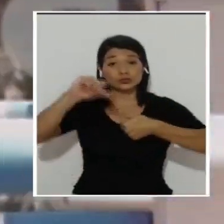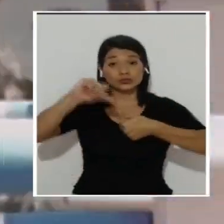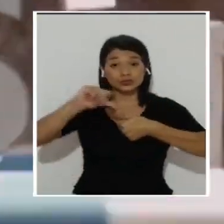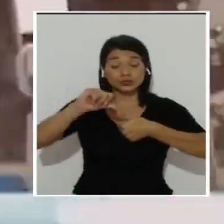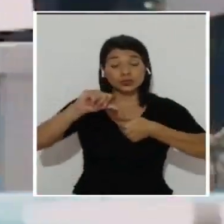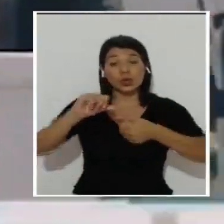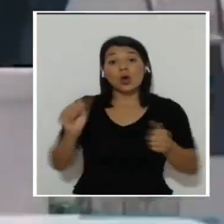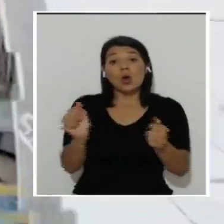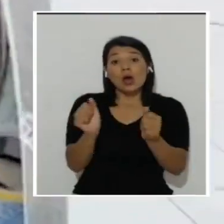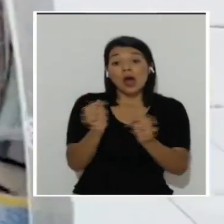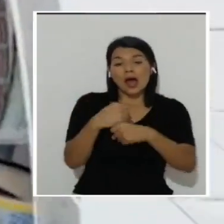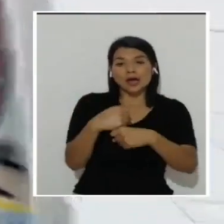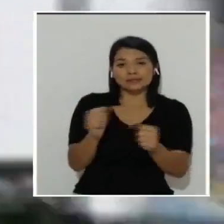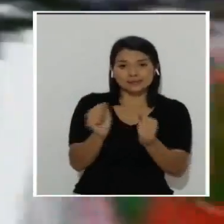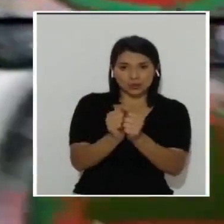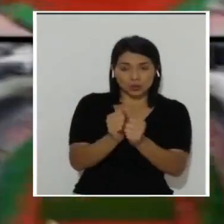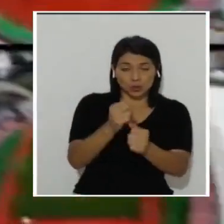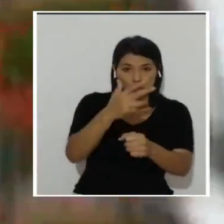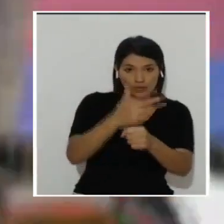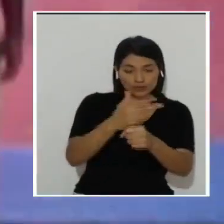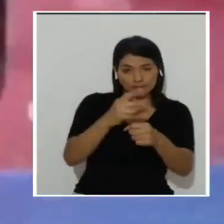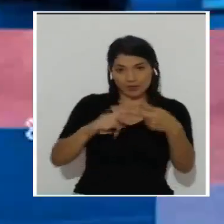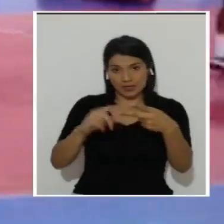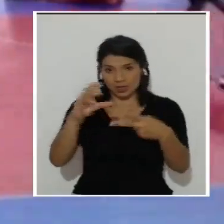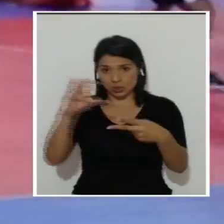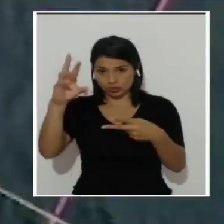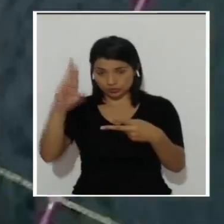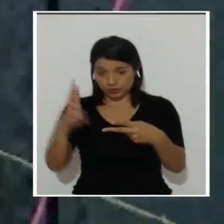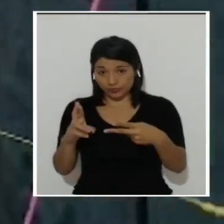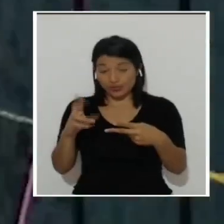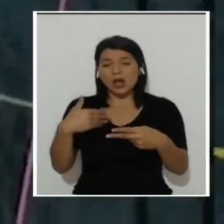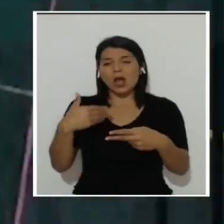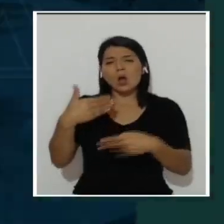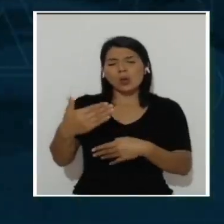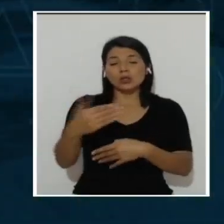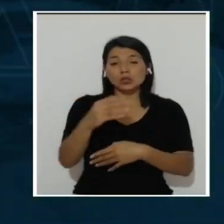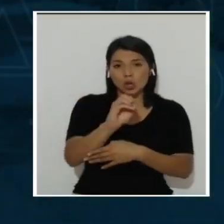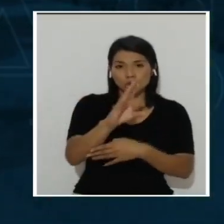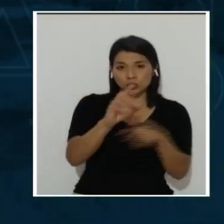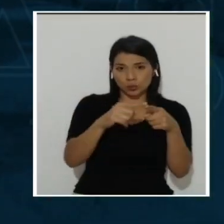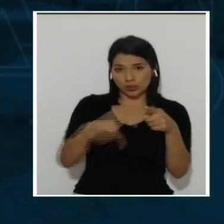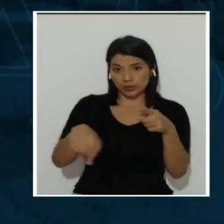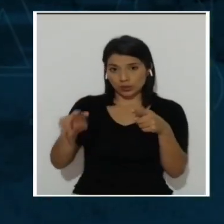entre Guatemala y Costa Rica entre octubre y noviembre.